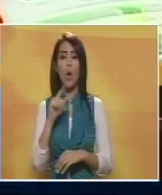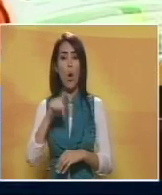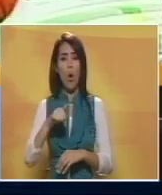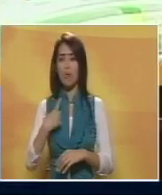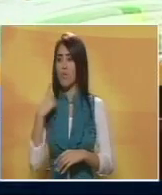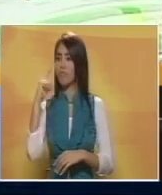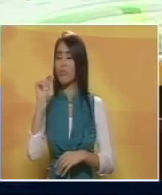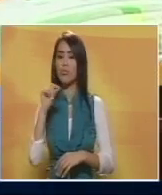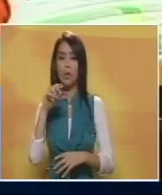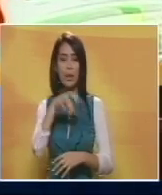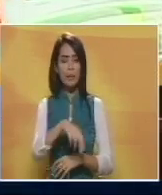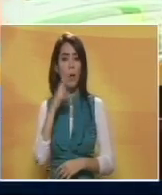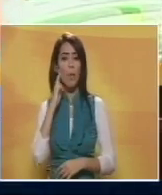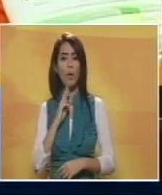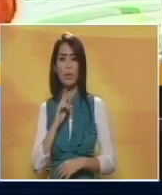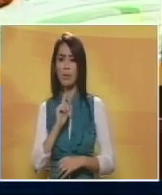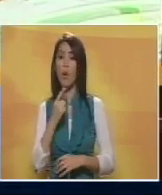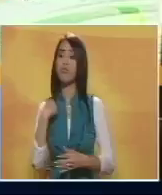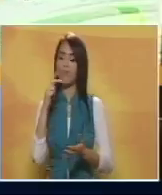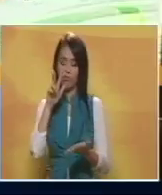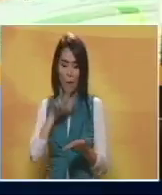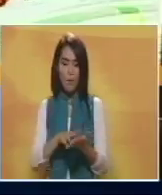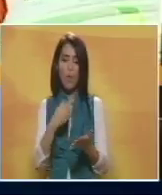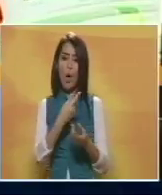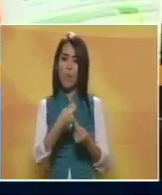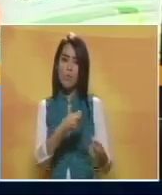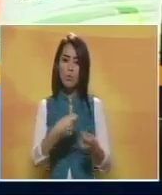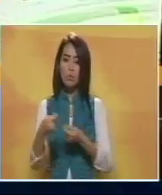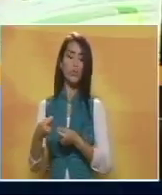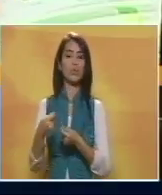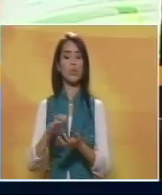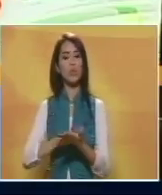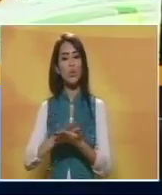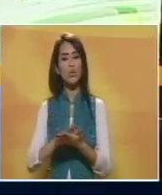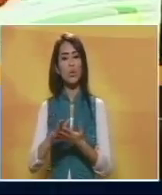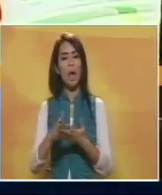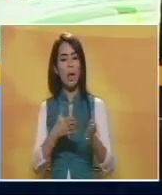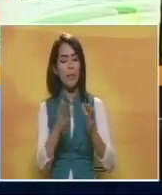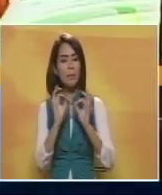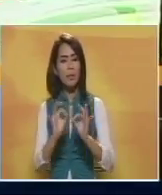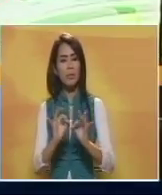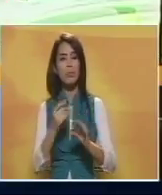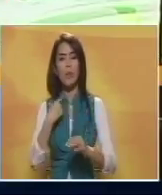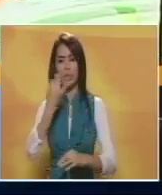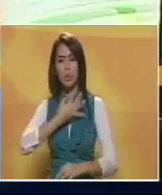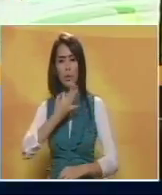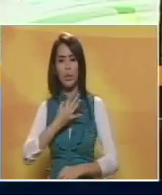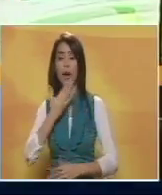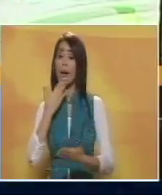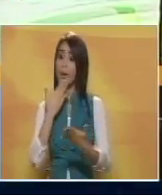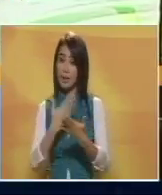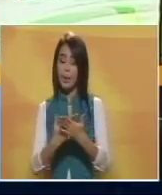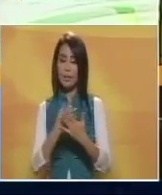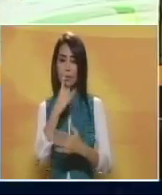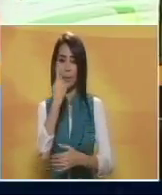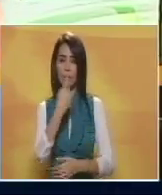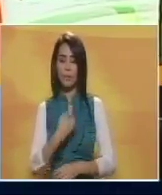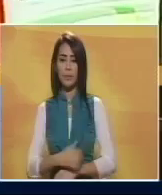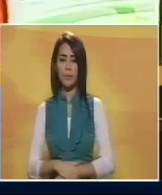del Estado Bolívar sin dejar los recursos aprobados y resuelto el camino para su reactivación. Ten la seguridad. Te agradezco mucho la